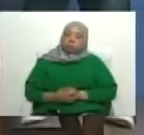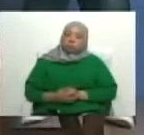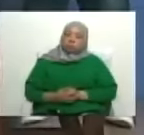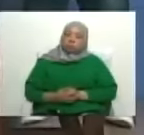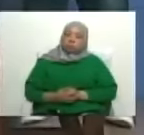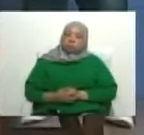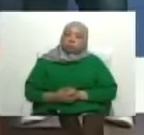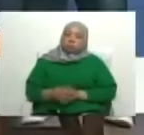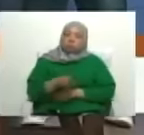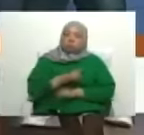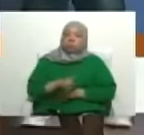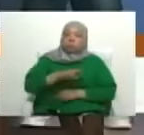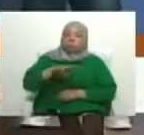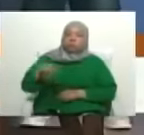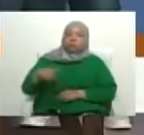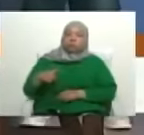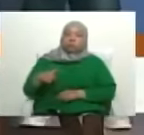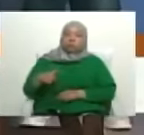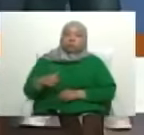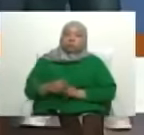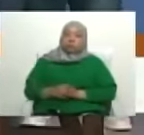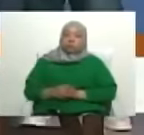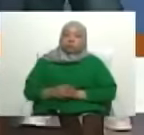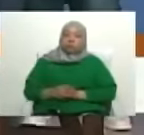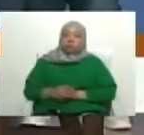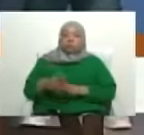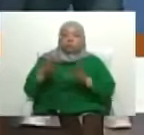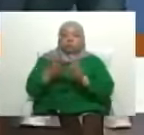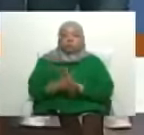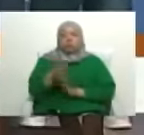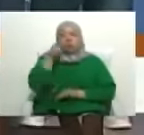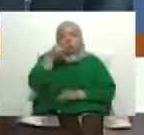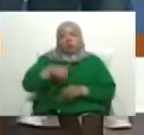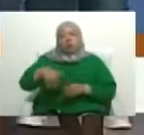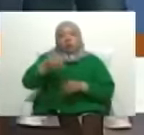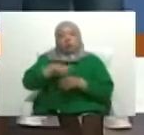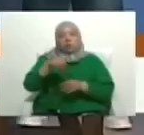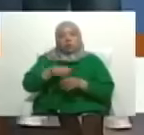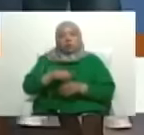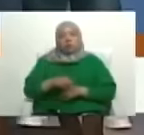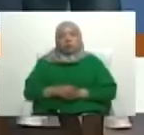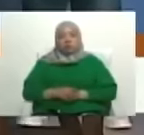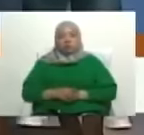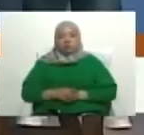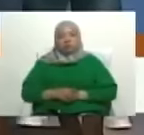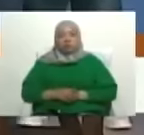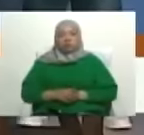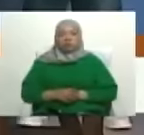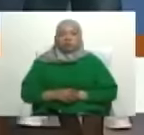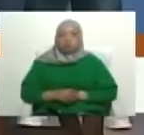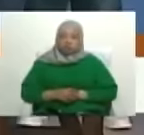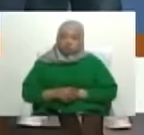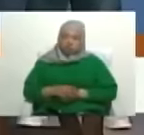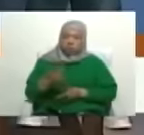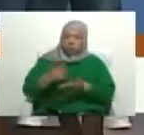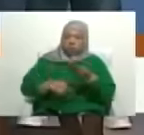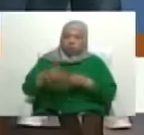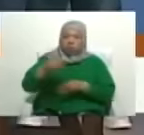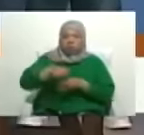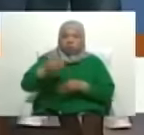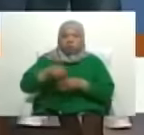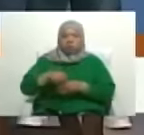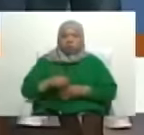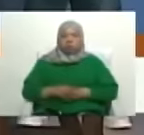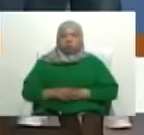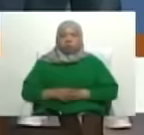La dictadura somos nosotros, que concurrimos a las elecciones, que nos inscribimos en las elecciones,